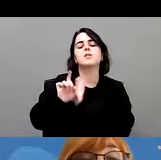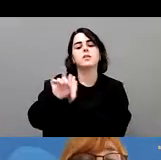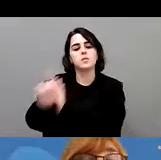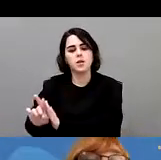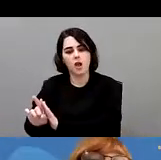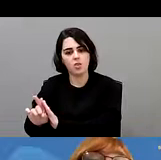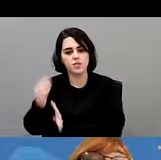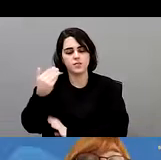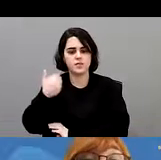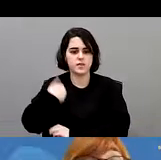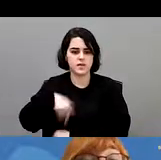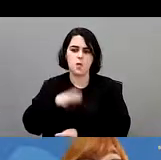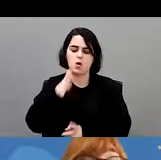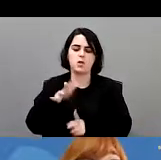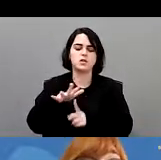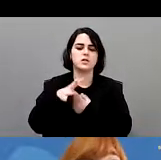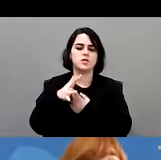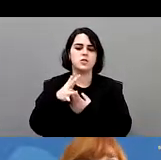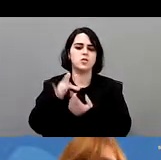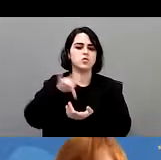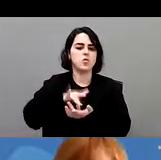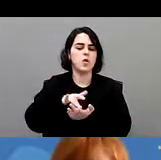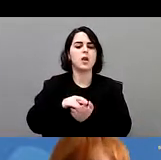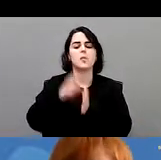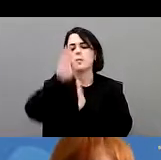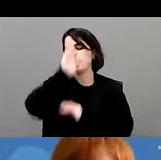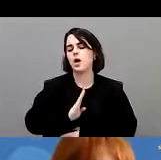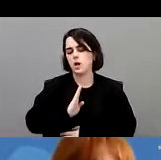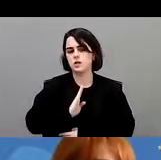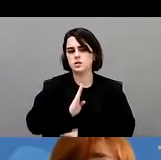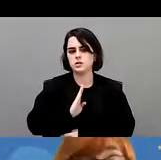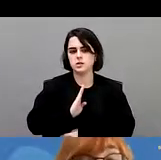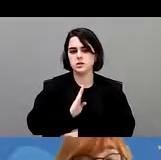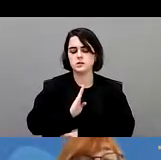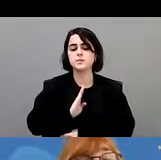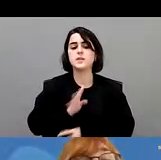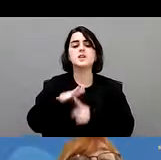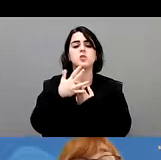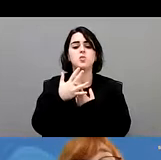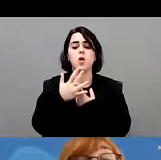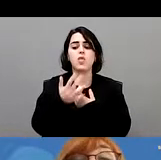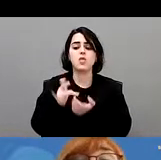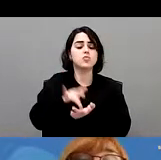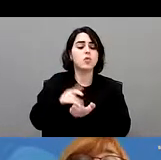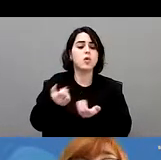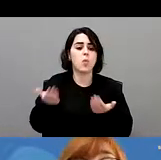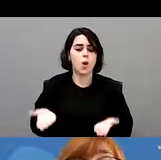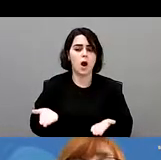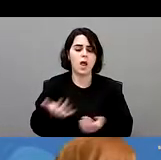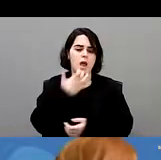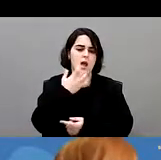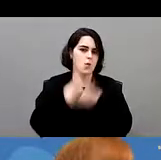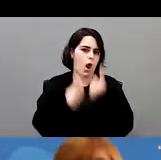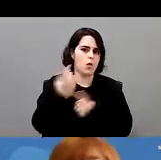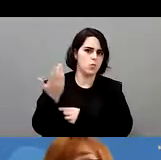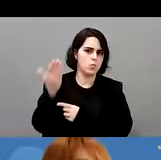se vive por el hecho de vivir con parálisis cerebral. ¿Y qué situaciones han llegado? Voy a poner algunos ejemplos,